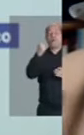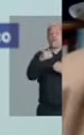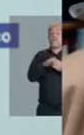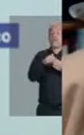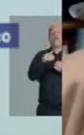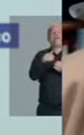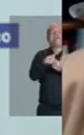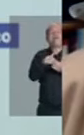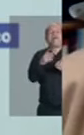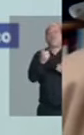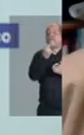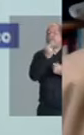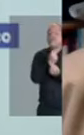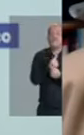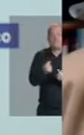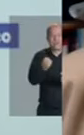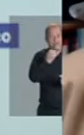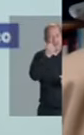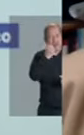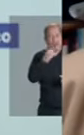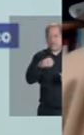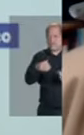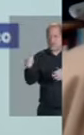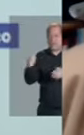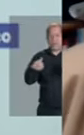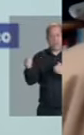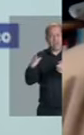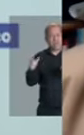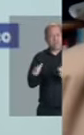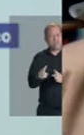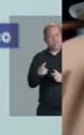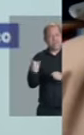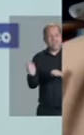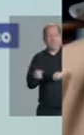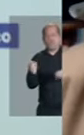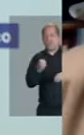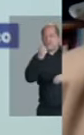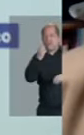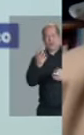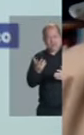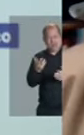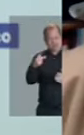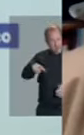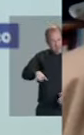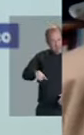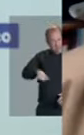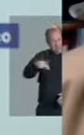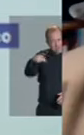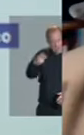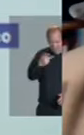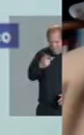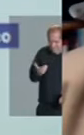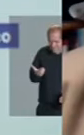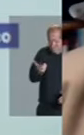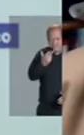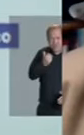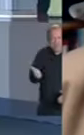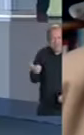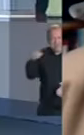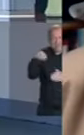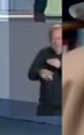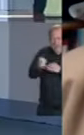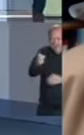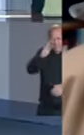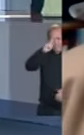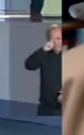joven. Pero ¿qué tendría que pasar o qué tendría que hacer? Pues más que nada, pues continuar con estas propuestas, ver cuáles son